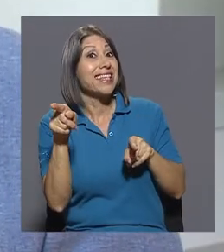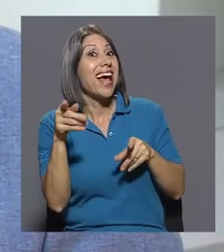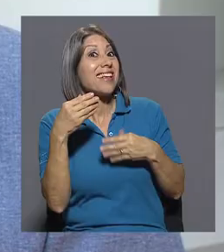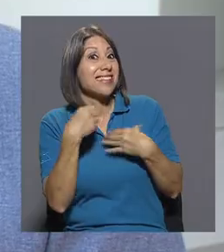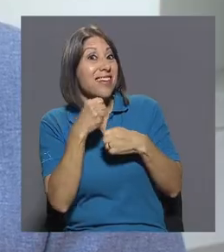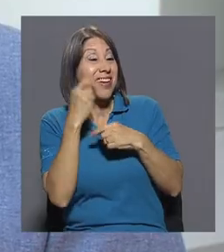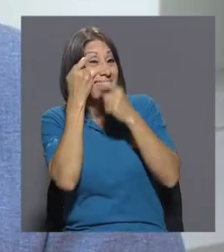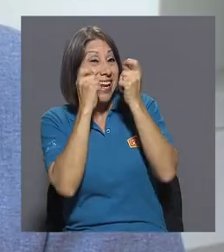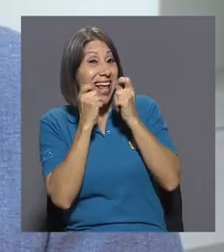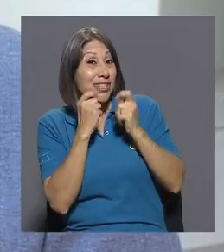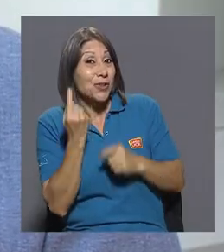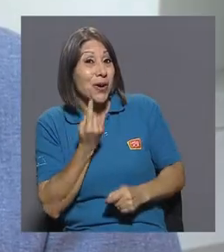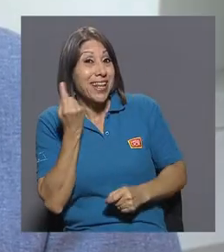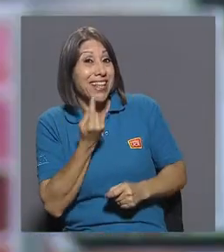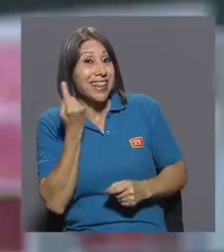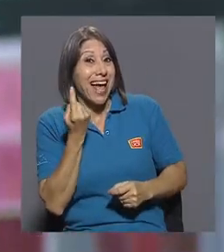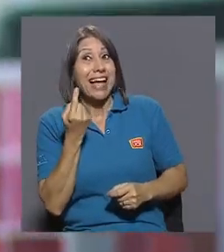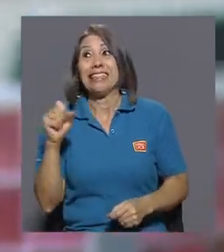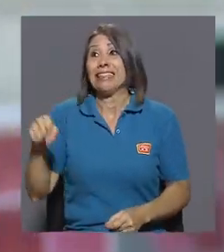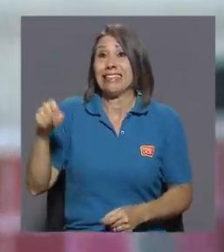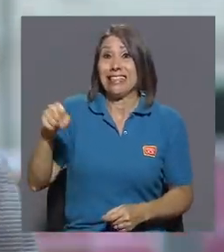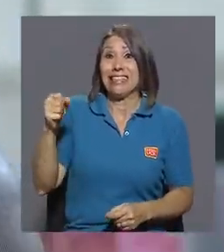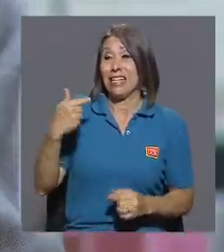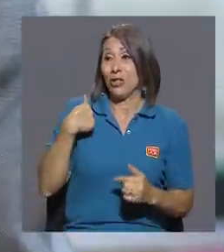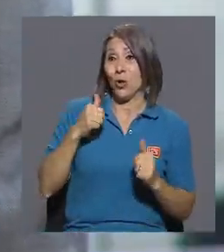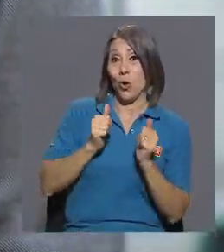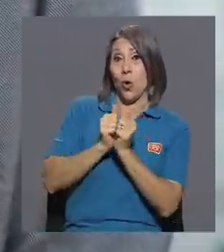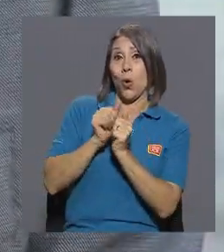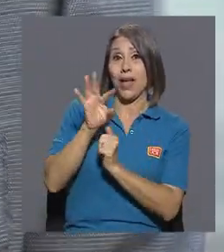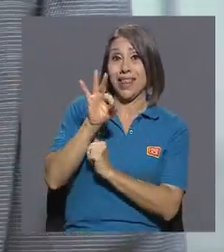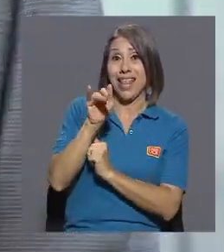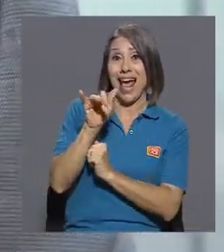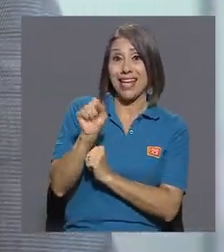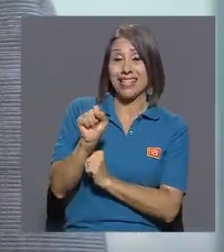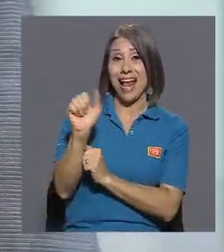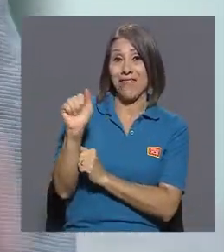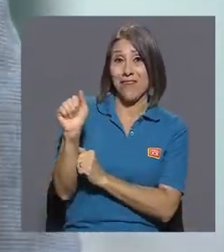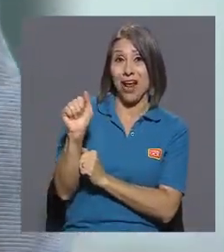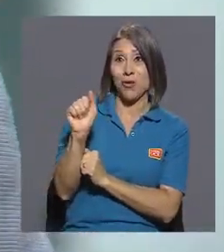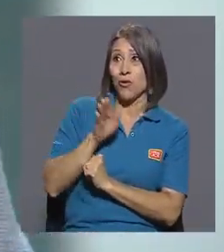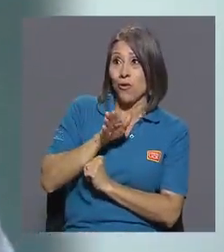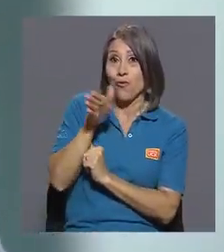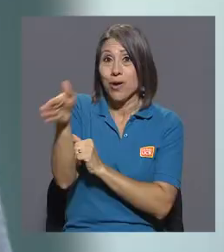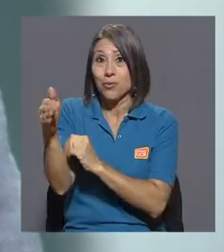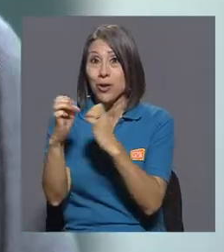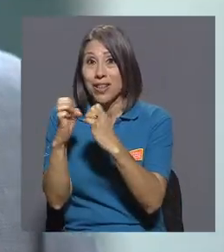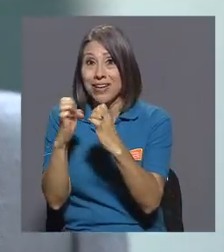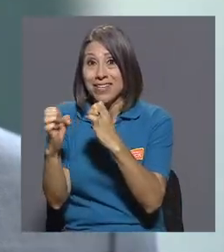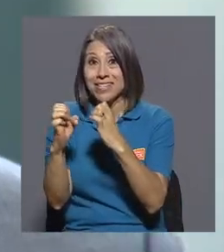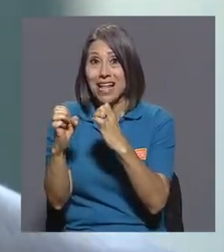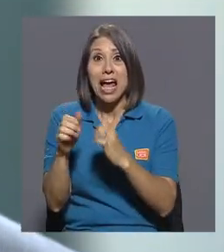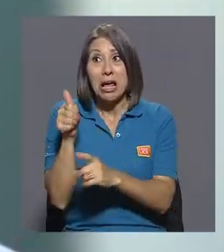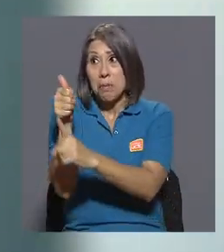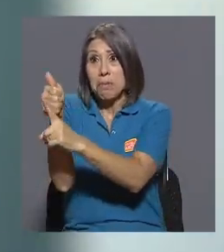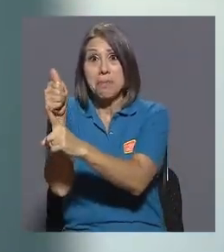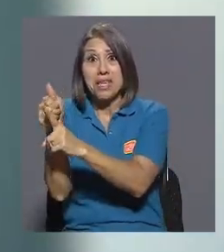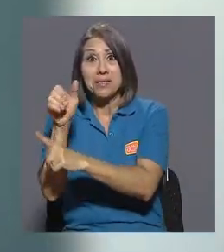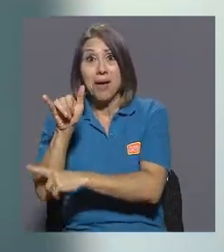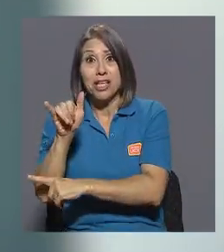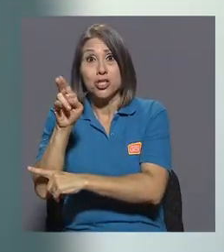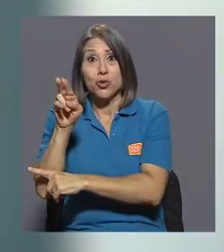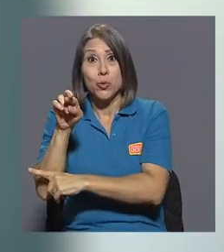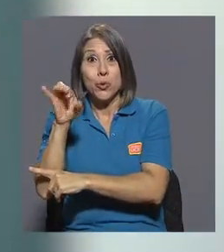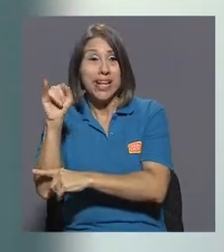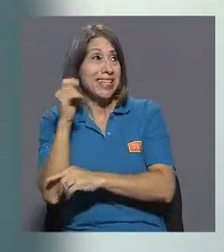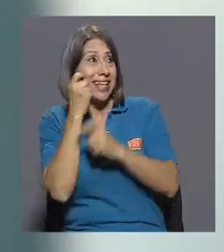a Ángel para que le haga. Fui con Thais Alfaro a hacer una entrevista y ella se iba a retocar y le dicen, no, Yuri, ahí este muchacho es maquillista. Hermano,